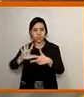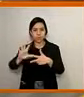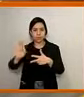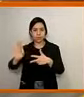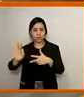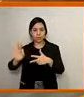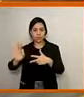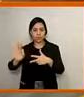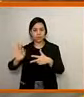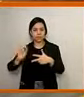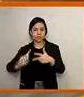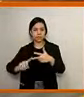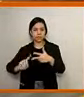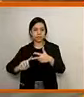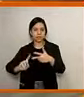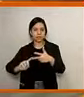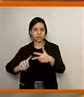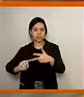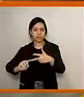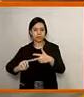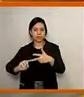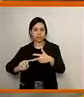59, tercer y último número.